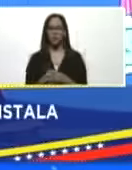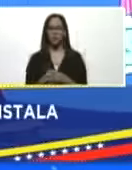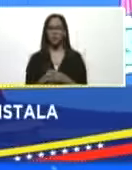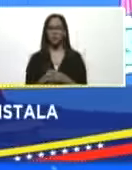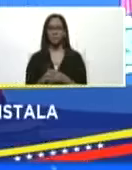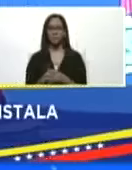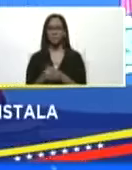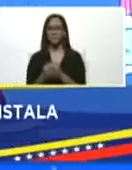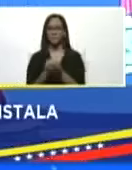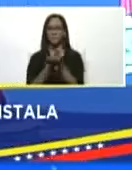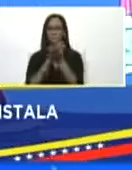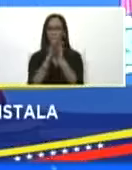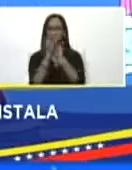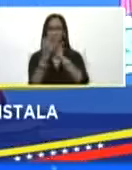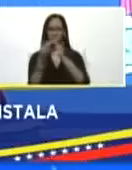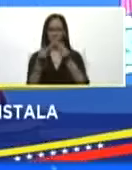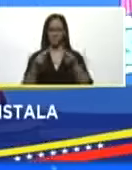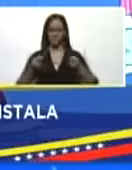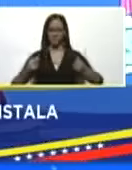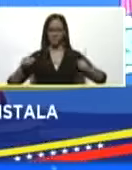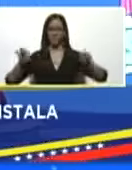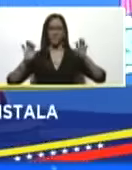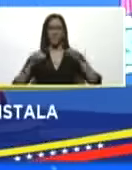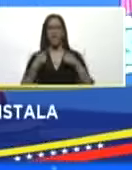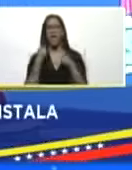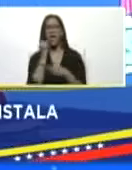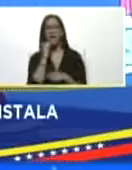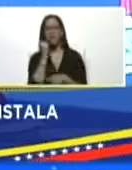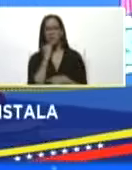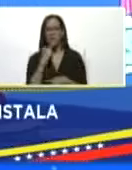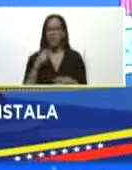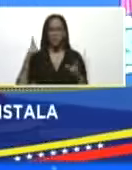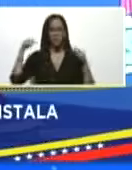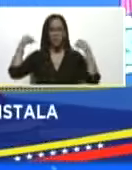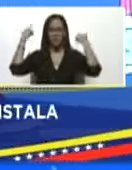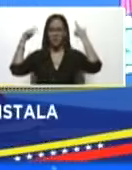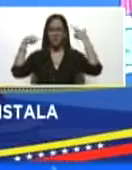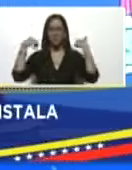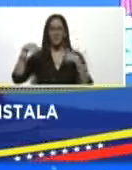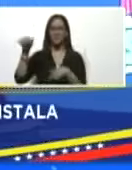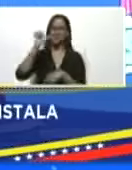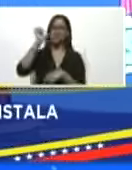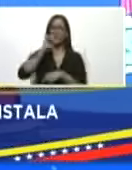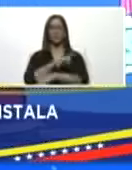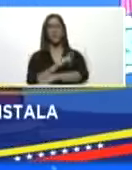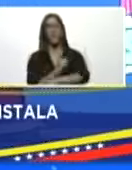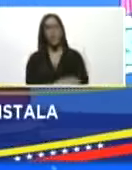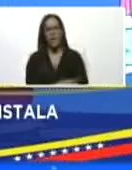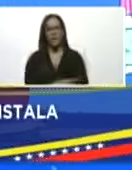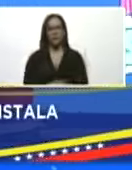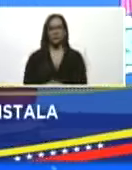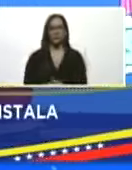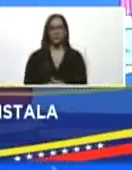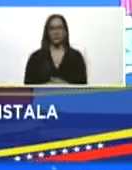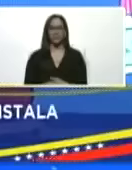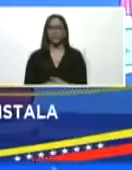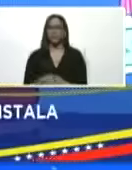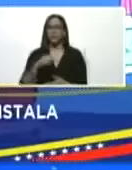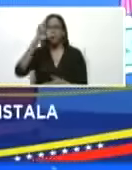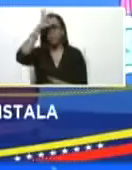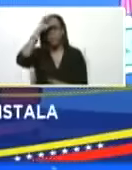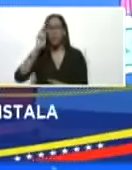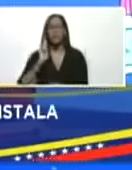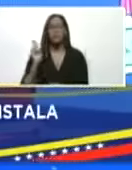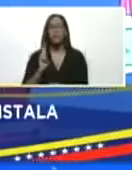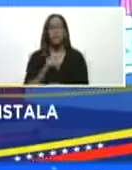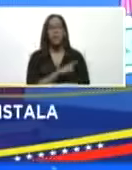dilapidaron, abusaron, se enloquecieron, se emborracharon de poder, no supieron manejar el poder que